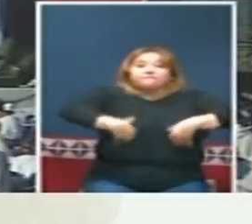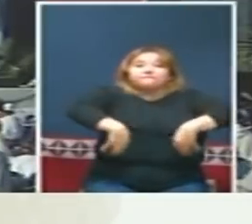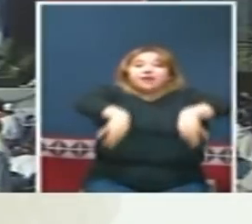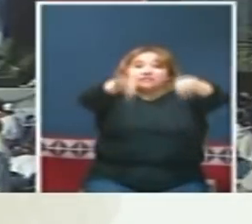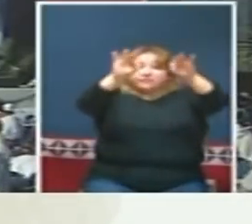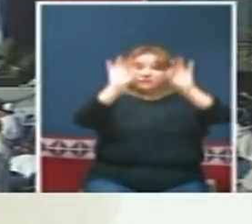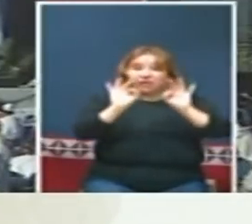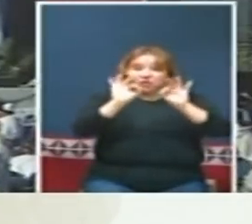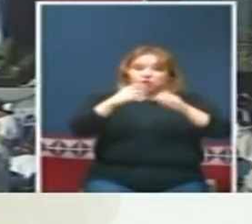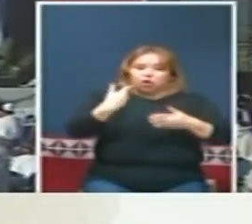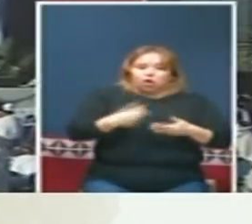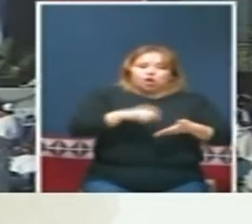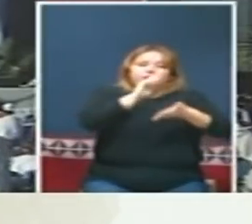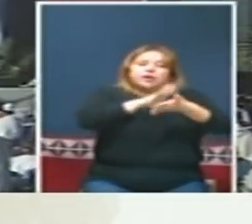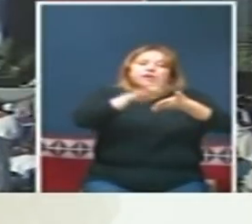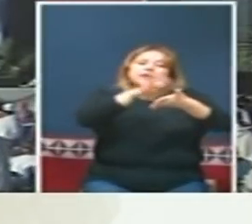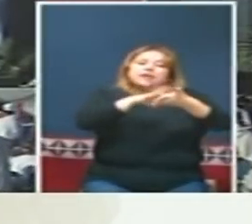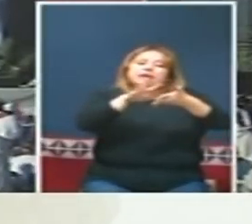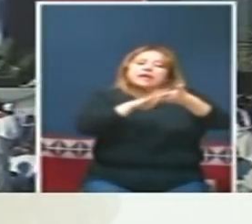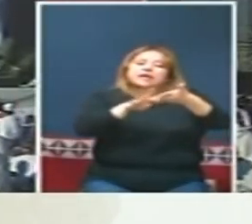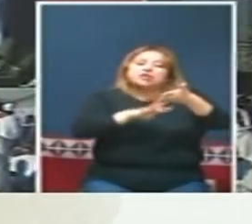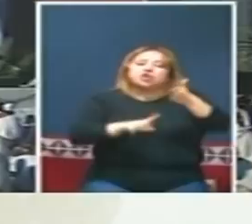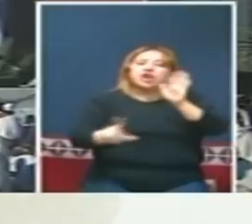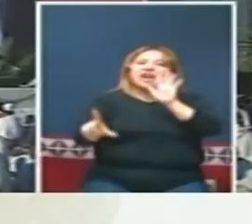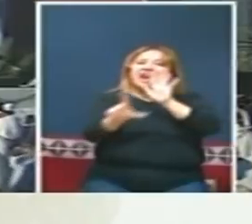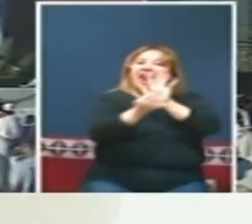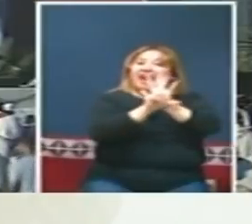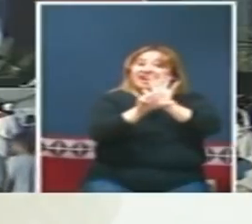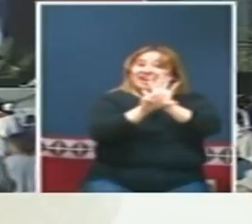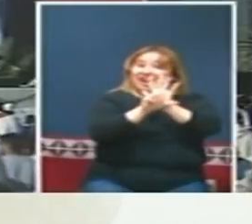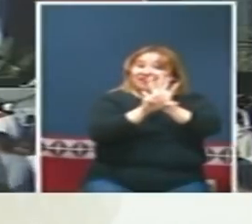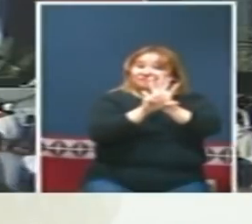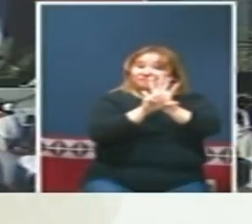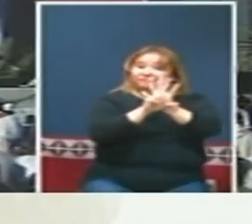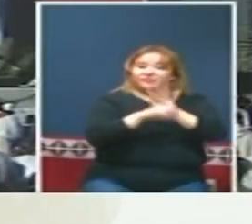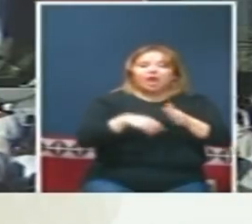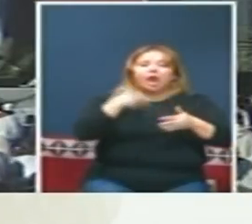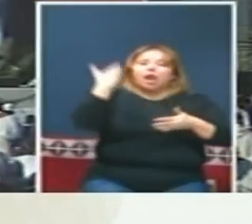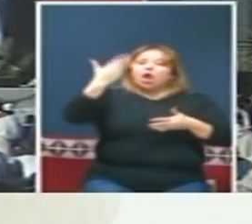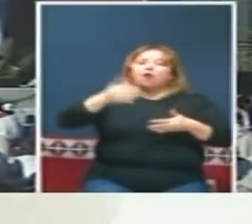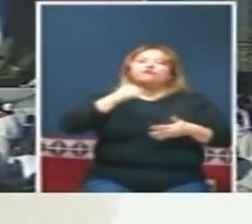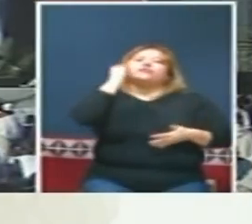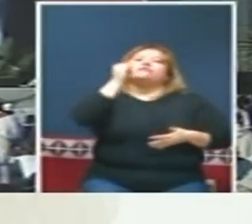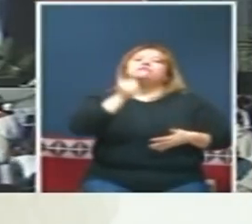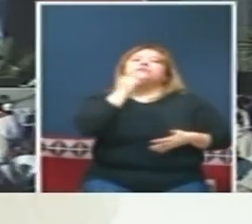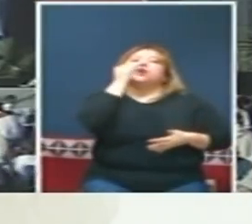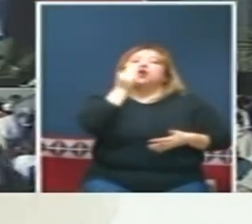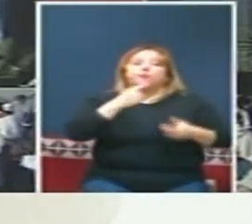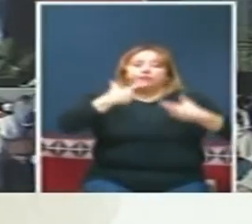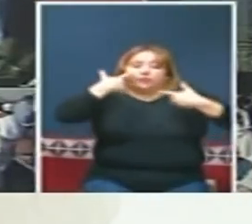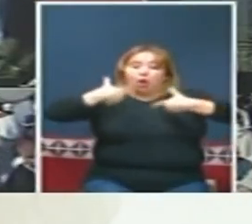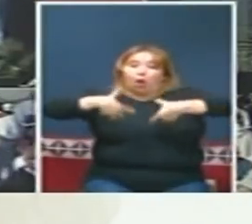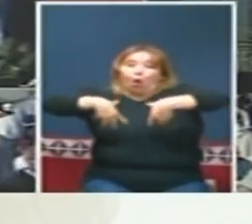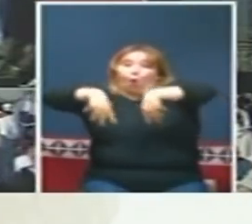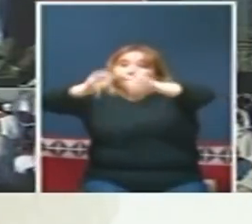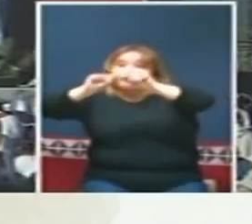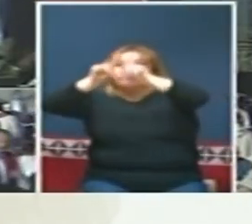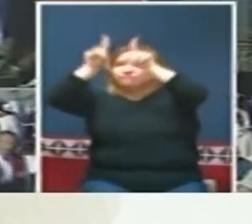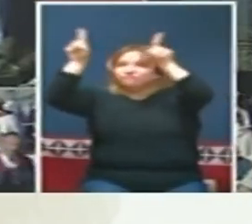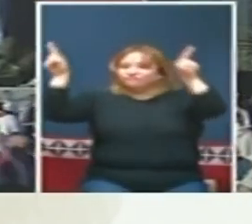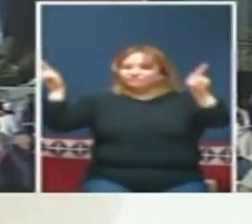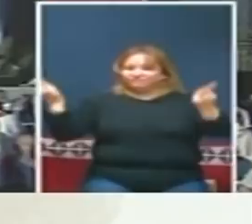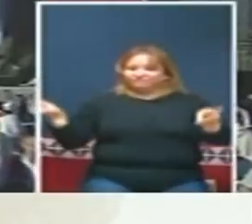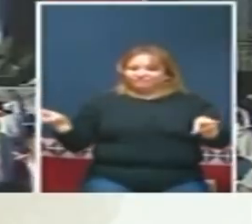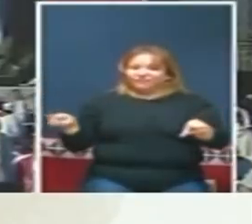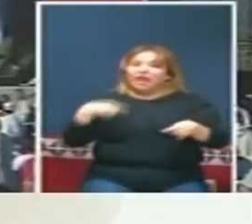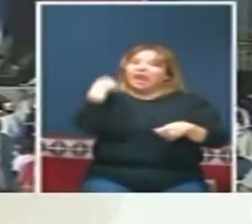se realiza la lectura del decreto de beatificación. A continuación de eso, van a descubrir un mural con los